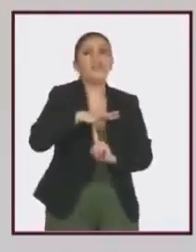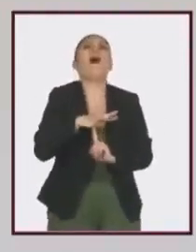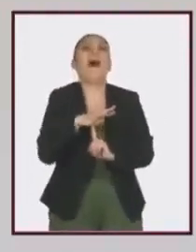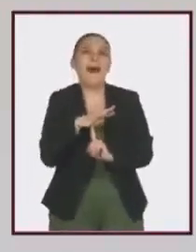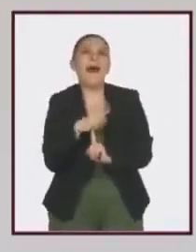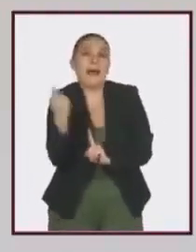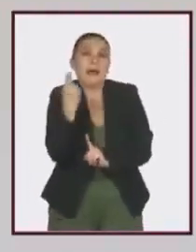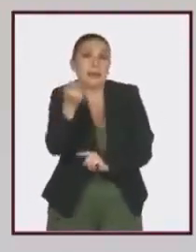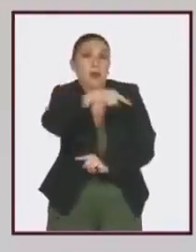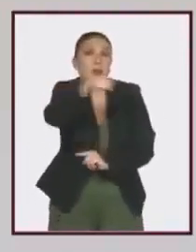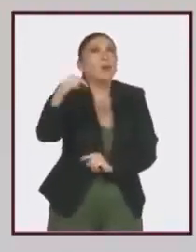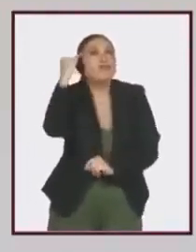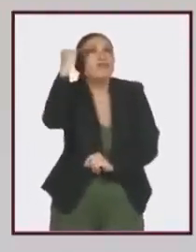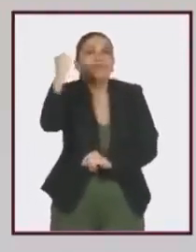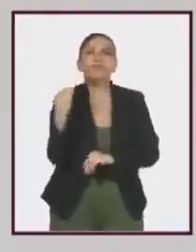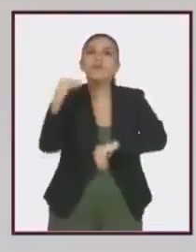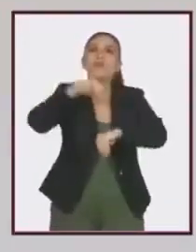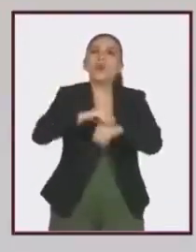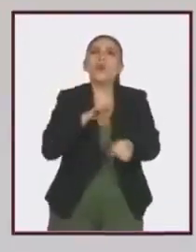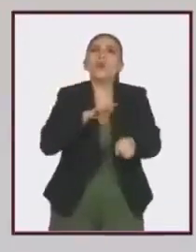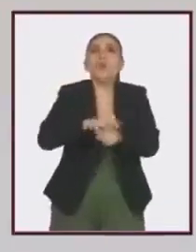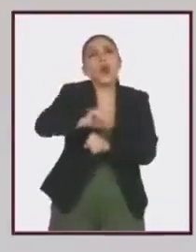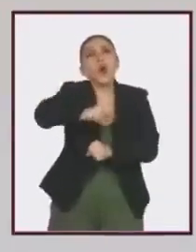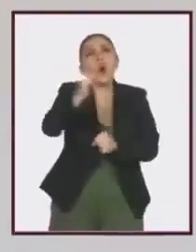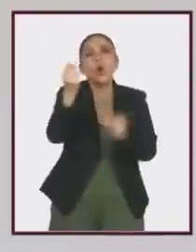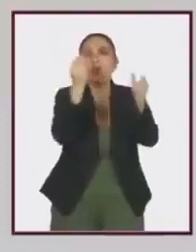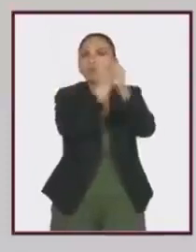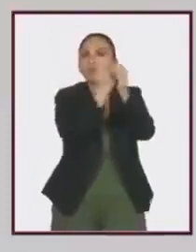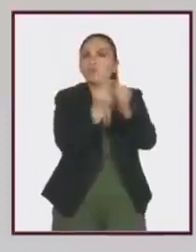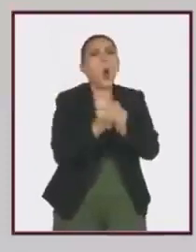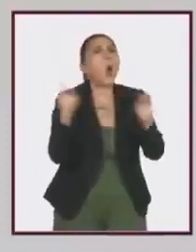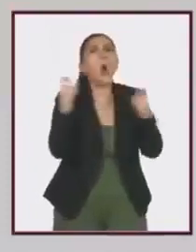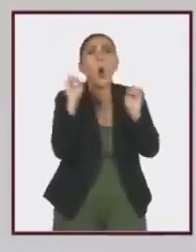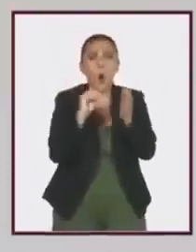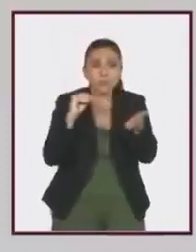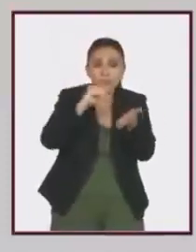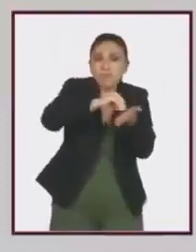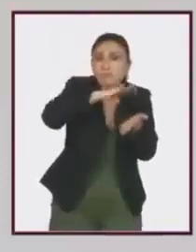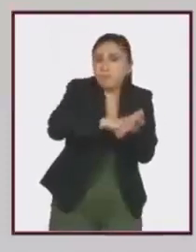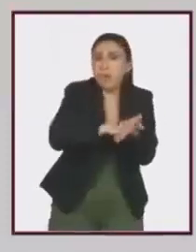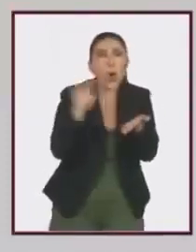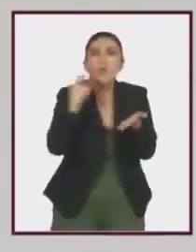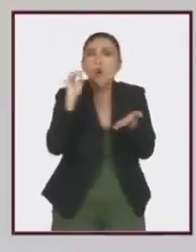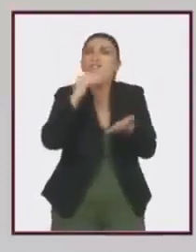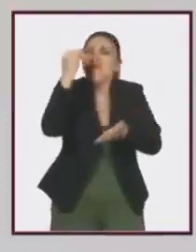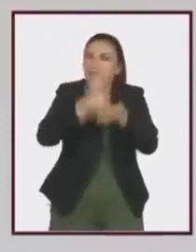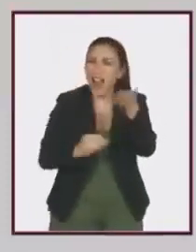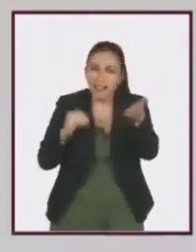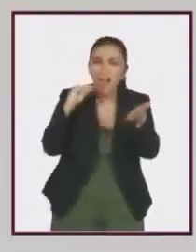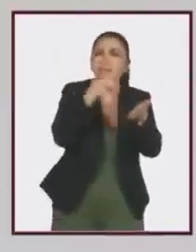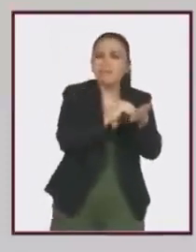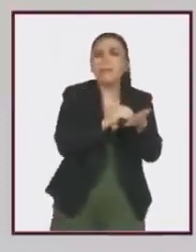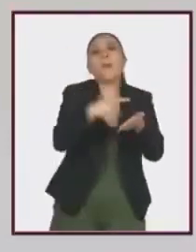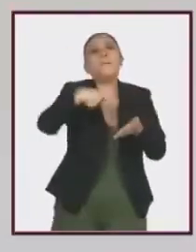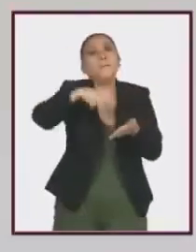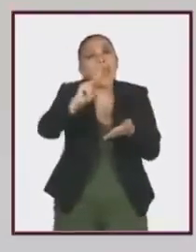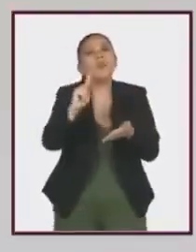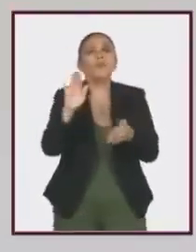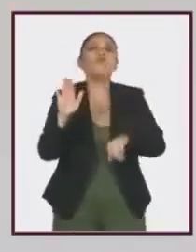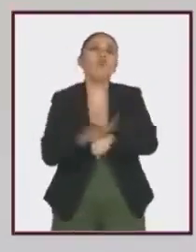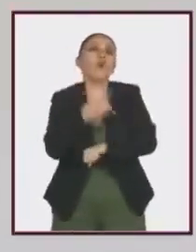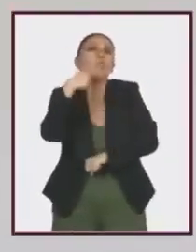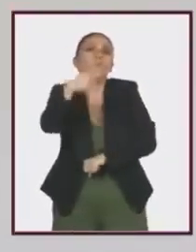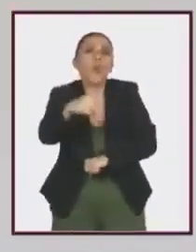que incorporar algunos contenidos que no fueron considerados en el planteamiento nacional, pero que debido a